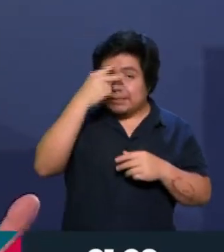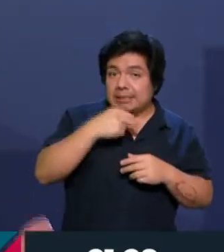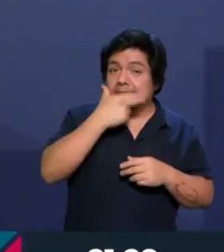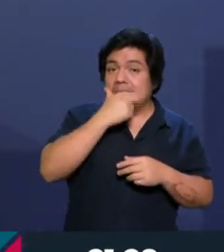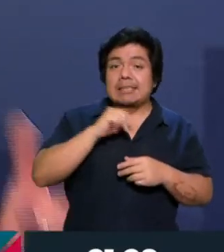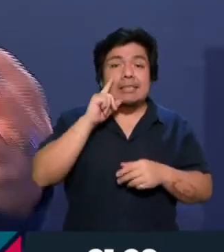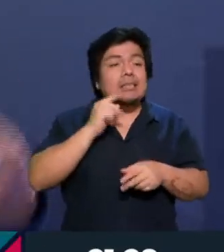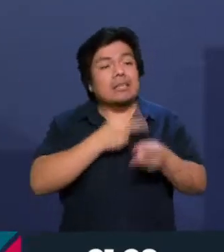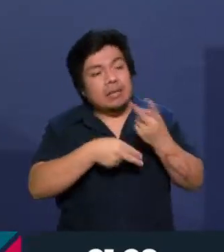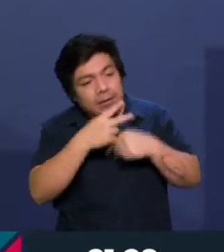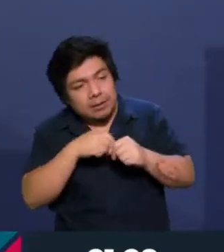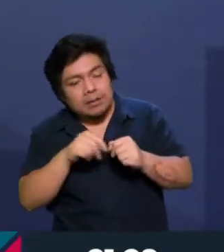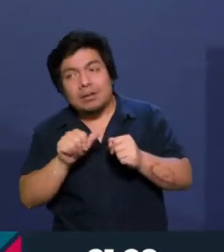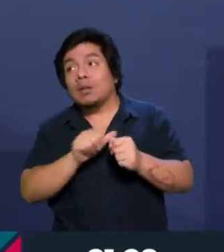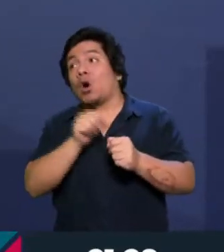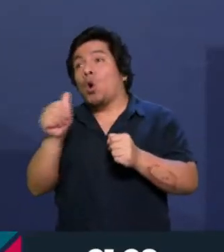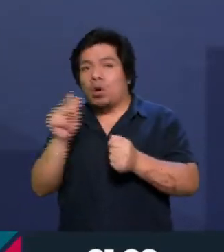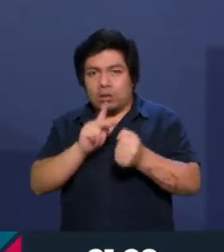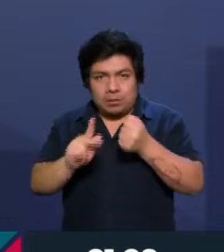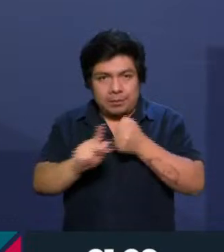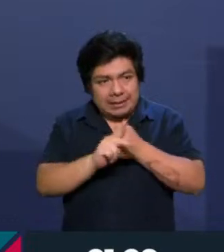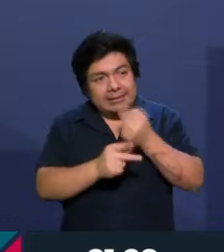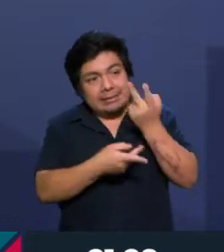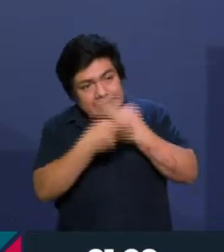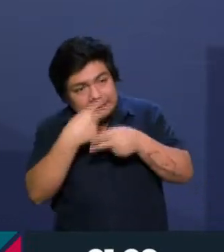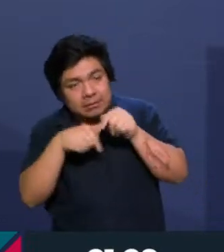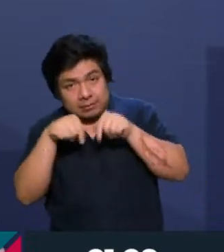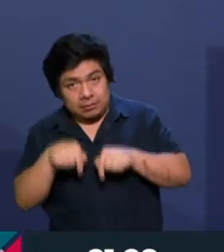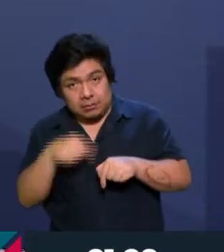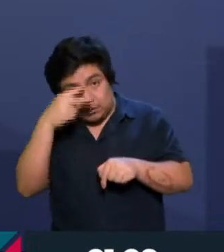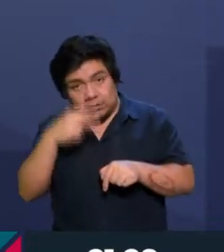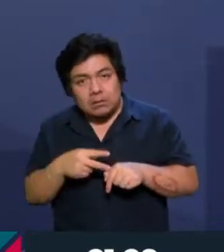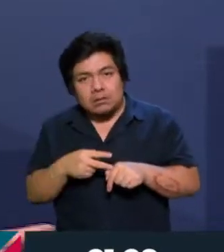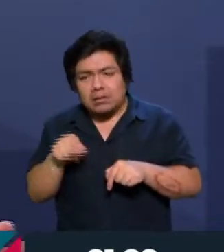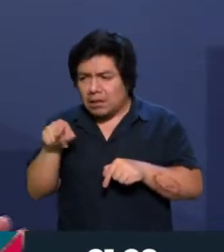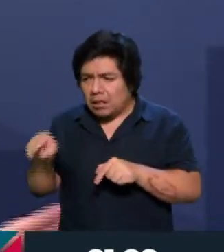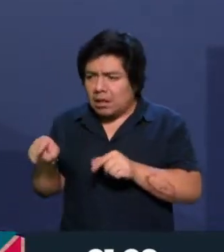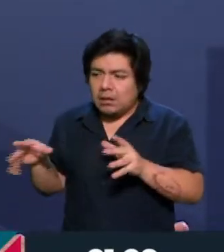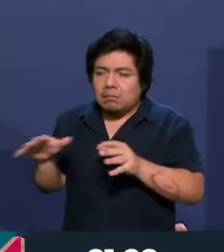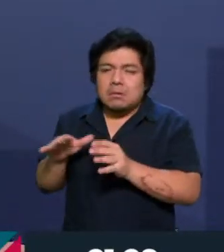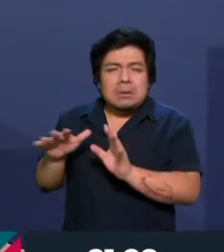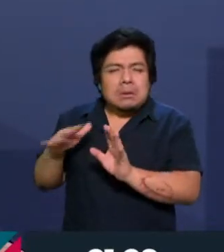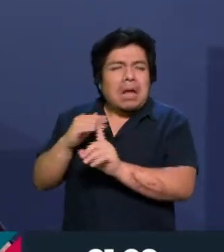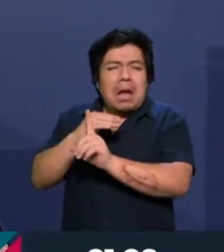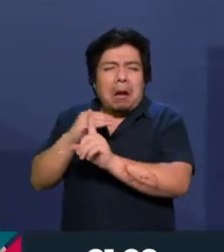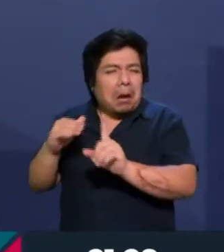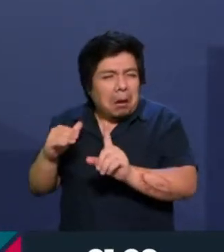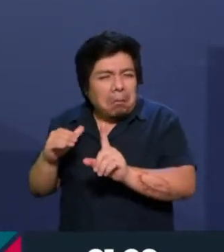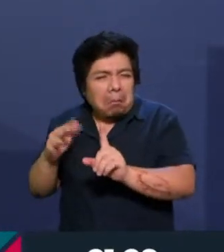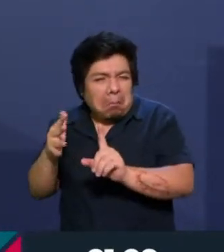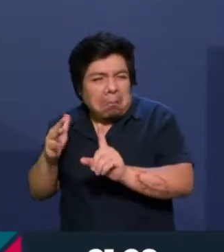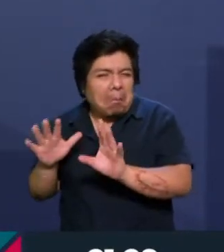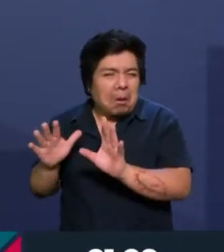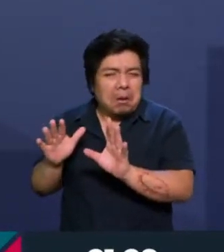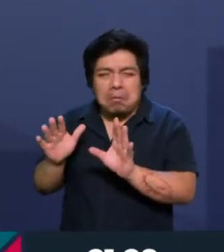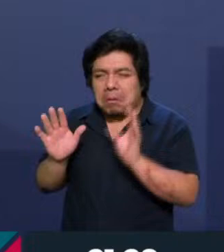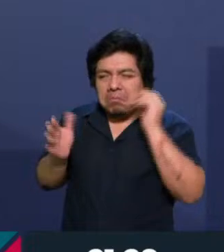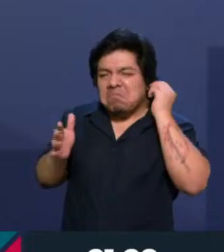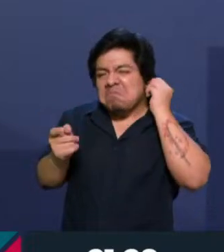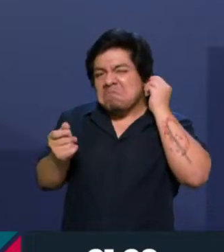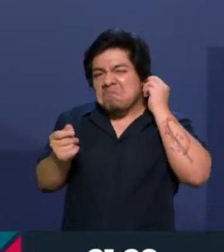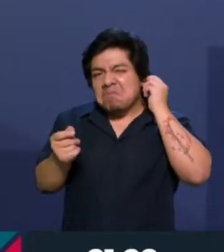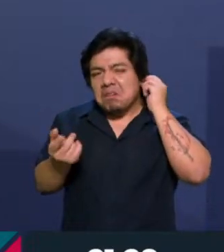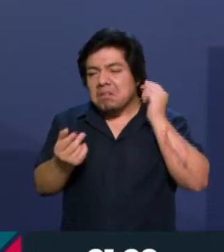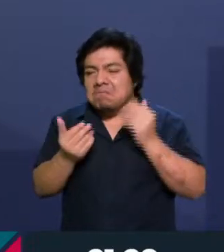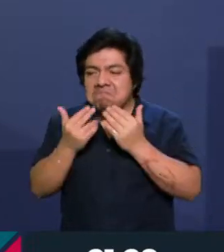personas extranjeras que requirieran esos espacios, pues están realmente a la mitad o incluso en algunos casos sin